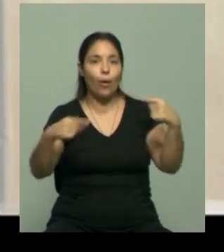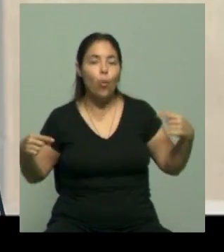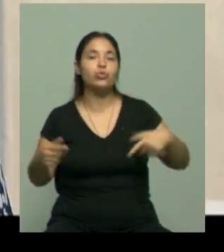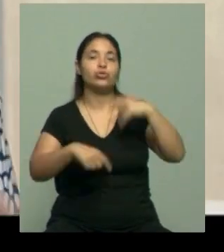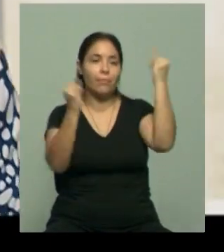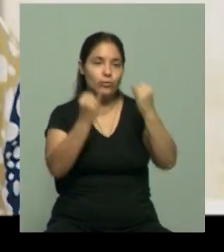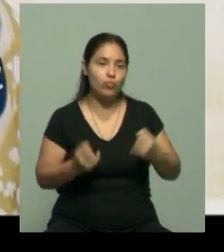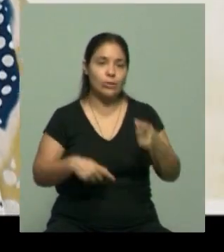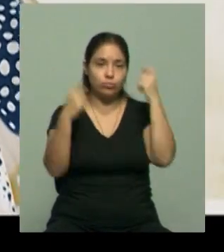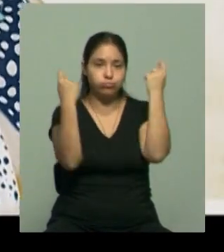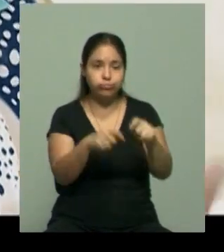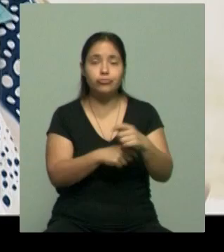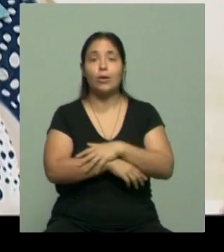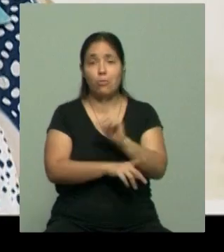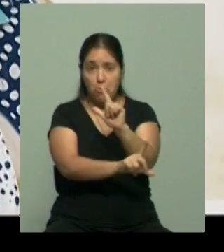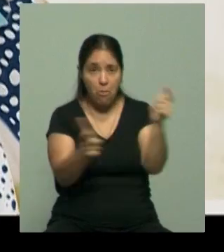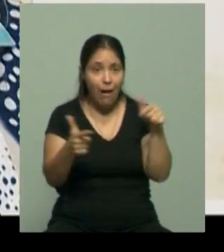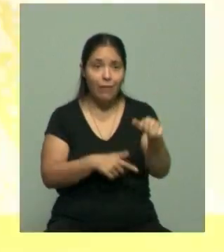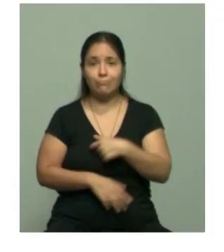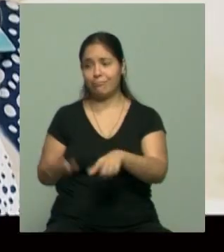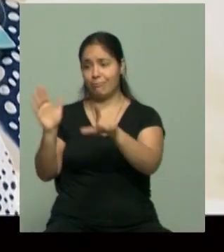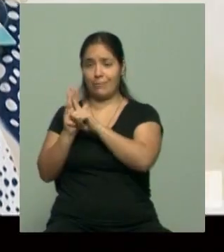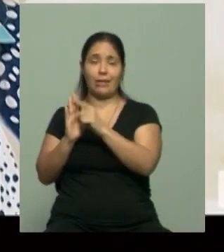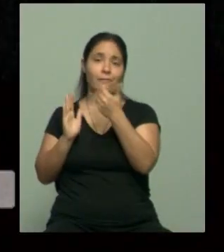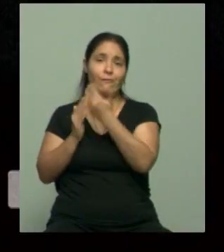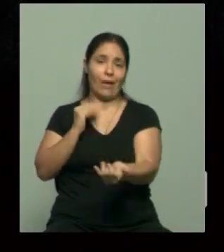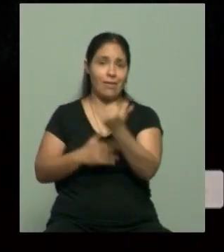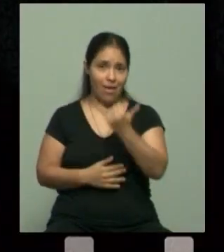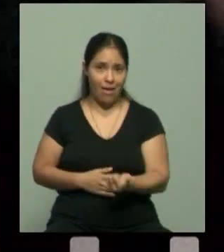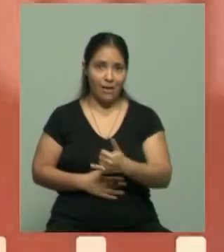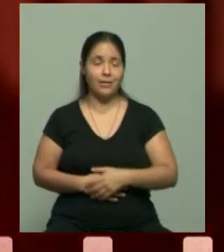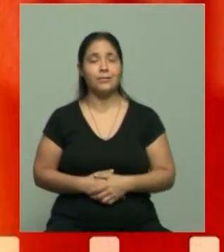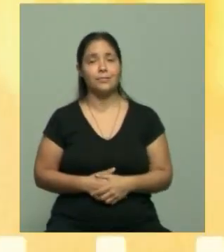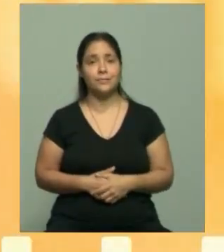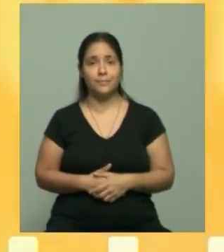también vos vas a encontrar y decís, la ley tiene falencias.